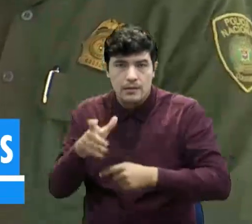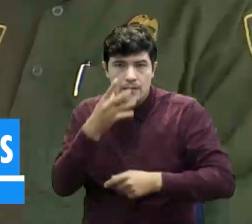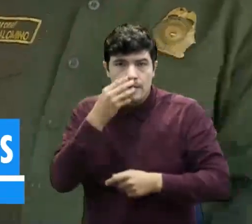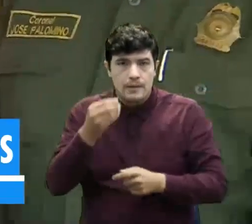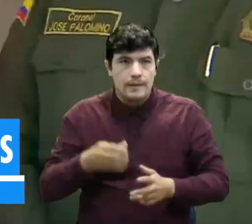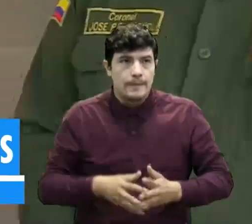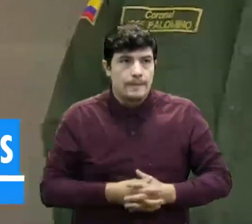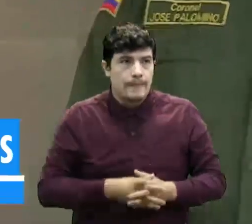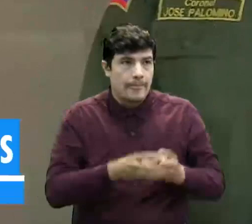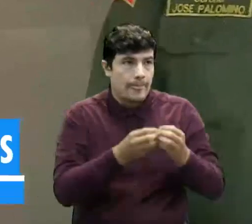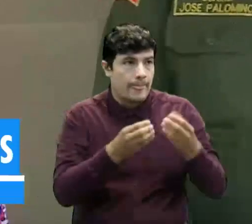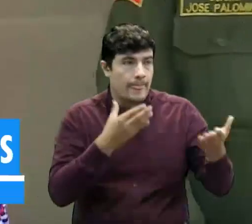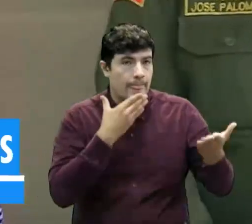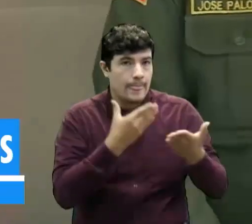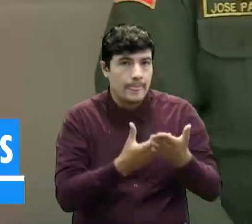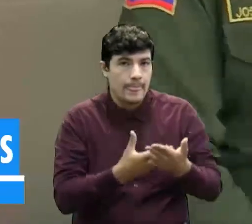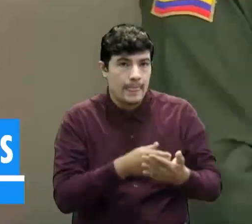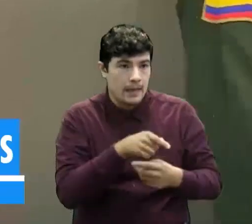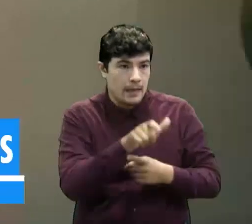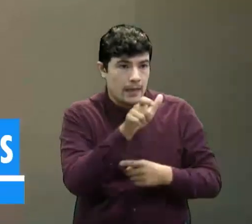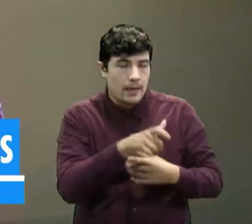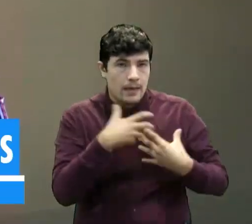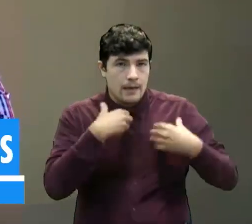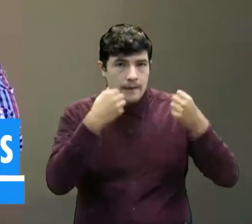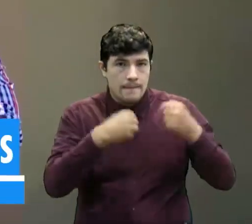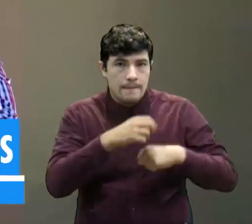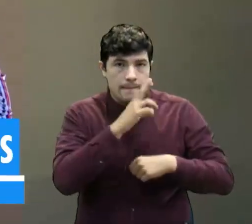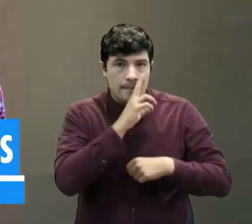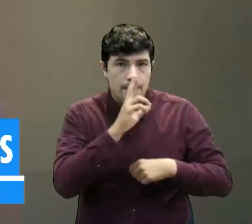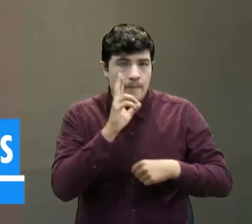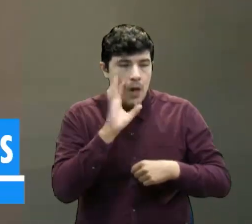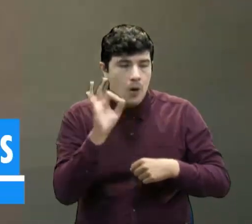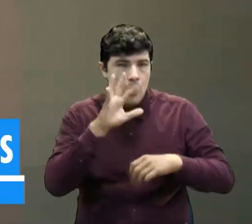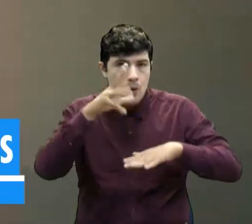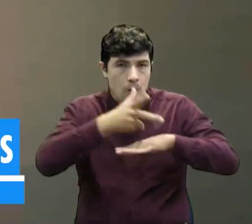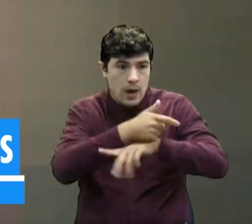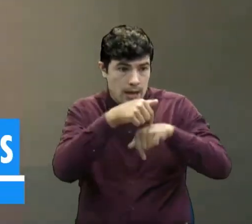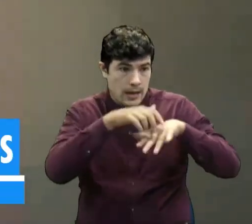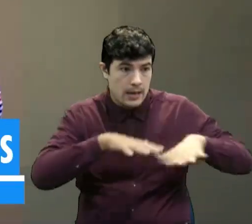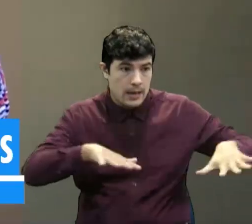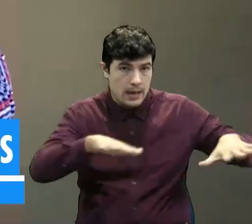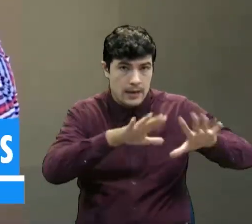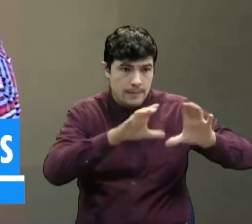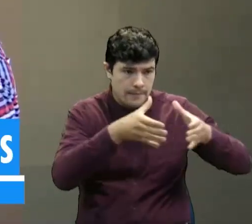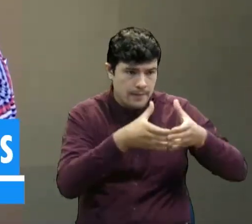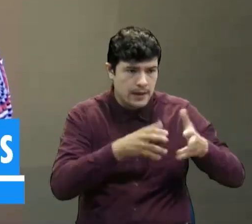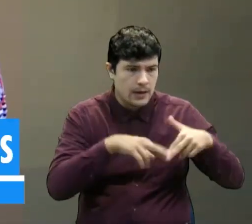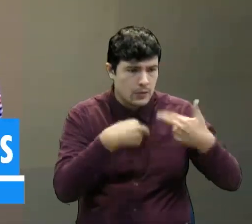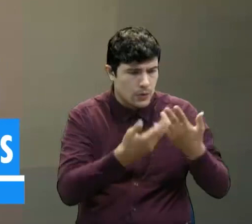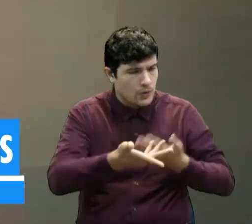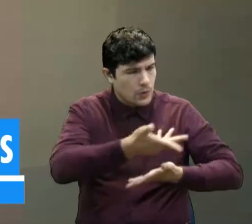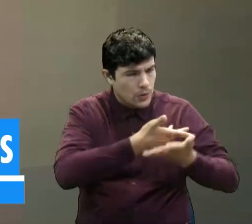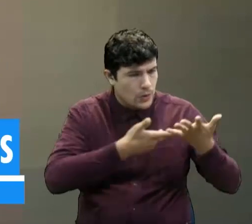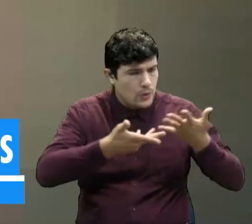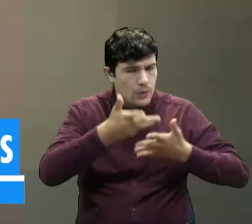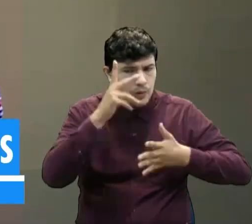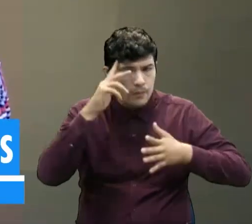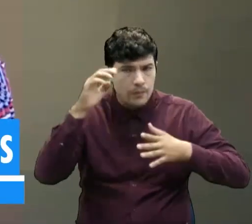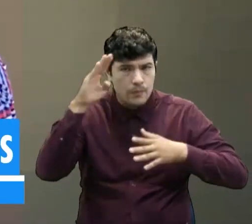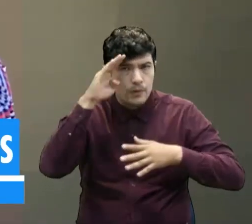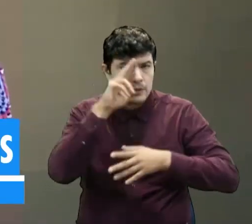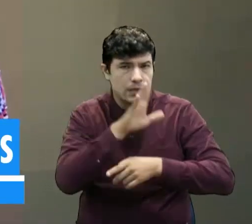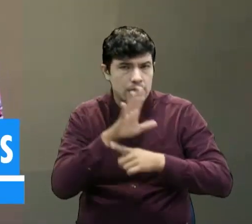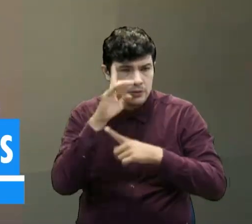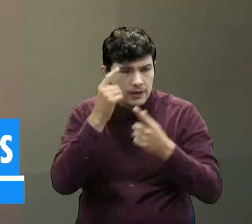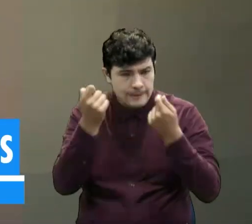coronel. Los dueños de restaurantes y bares de la zona se reunieron con las autoridades para generar una estrategia que blinde a